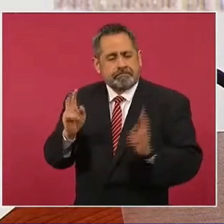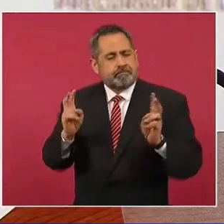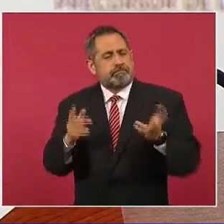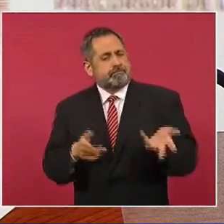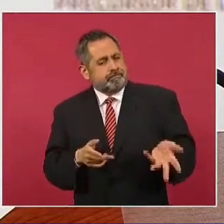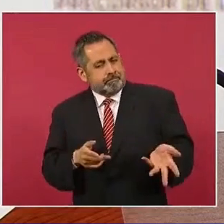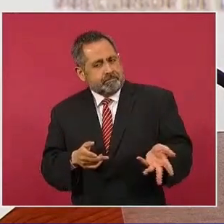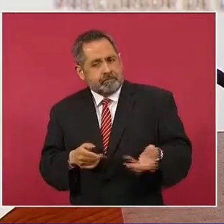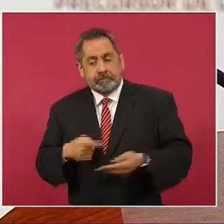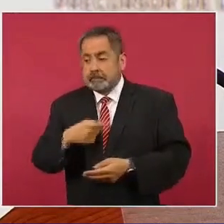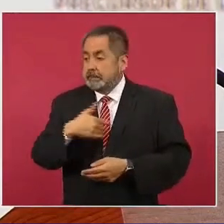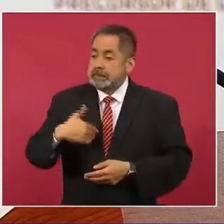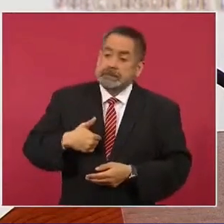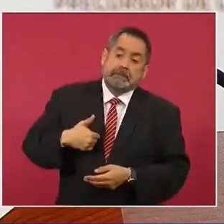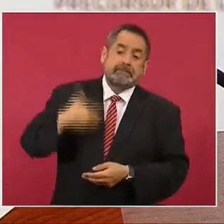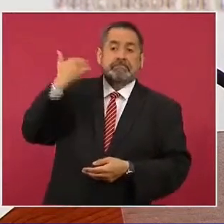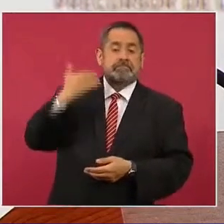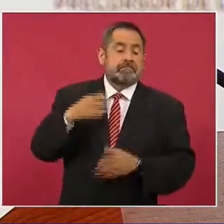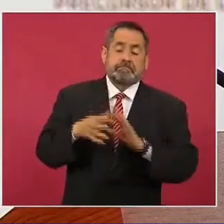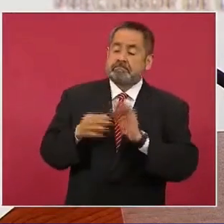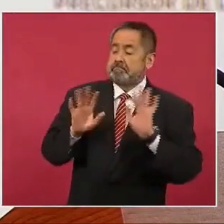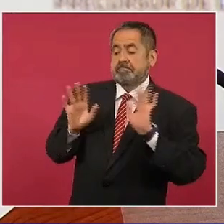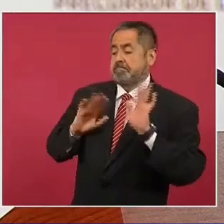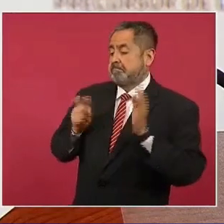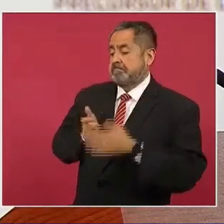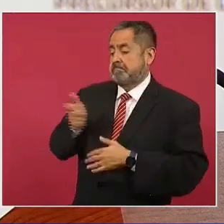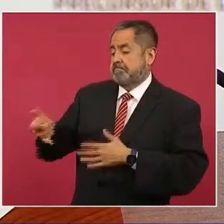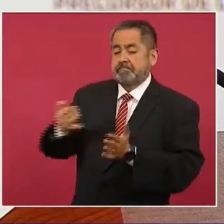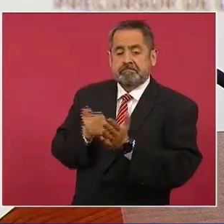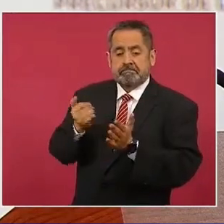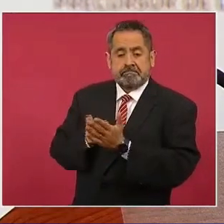De ahí se agarraron para no pagar nada.